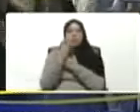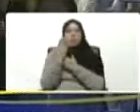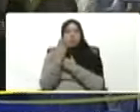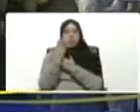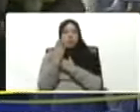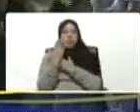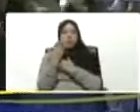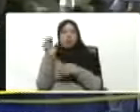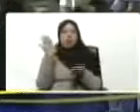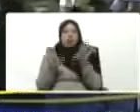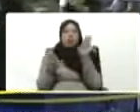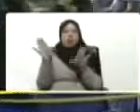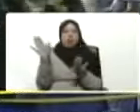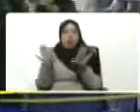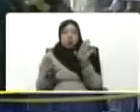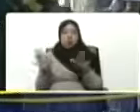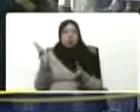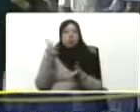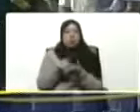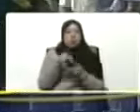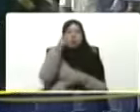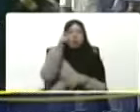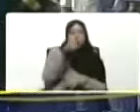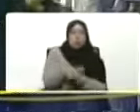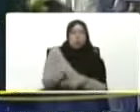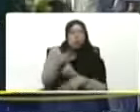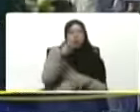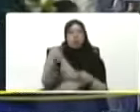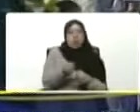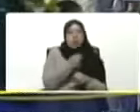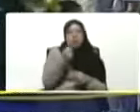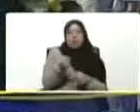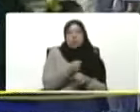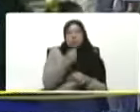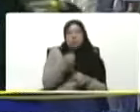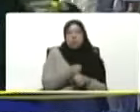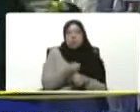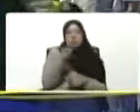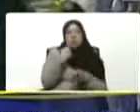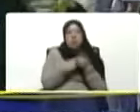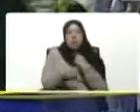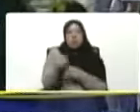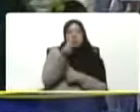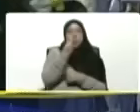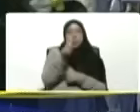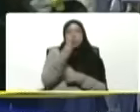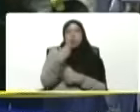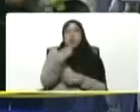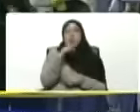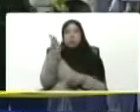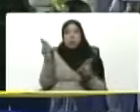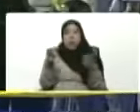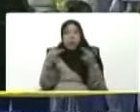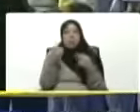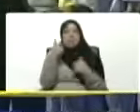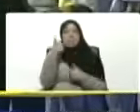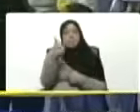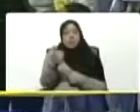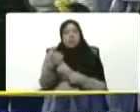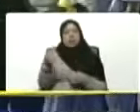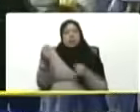ruta turística y bueno, y todo el mundo trabaja, venden comida, buenos restaurantes. Un